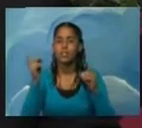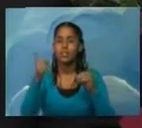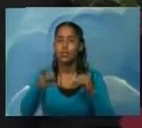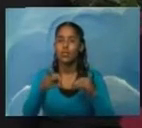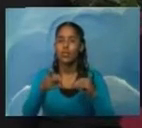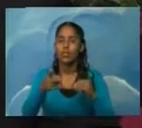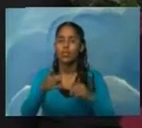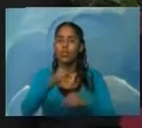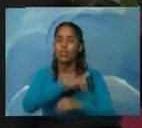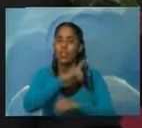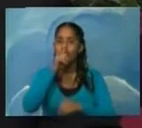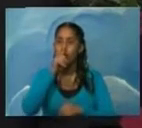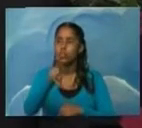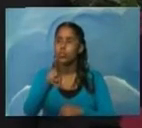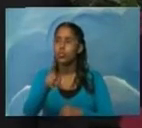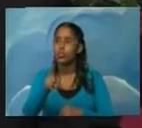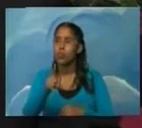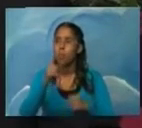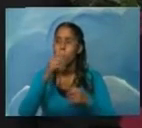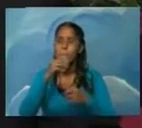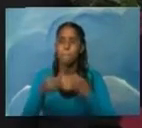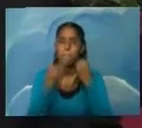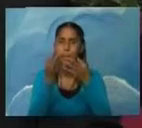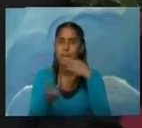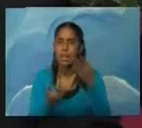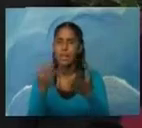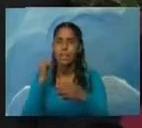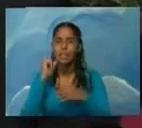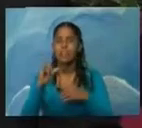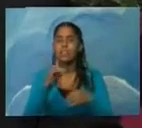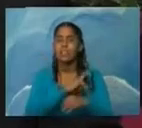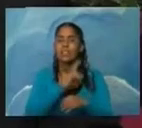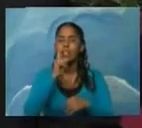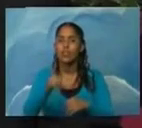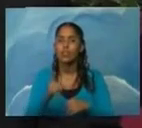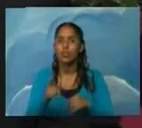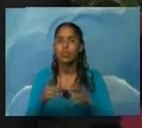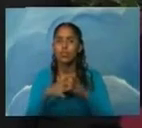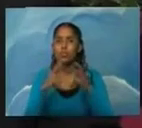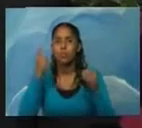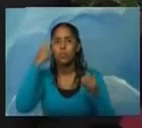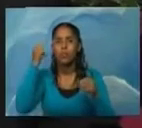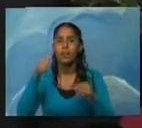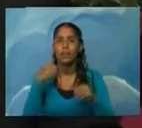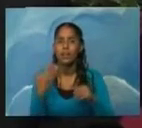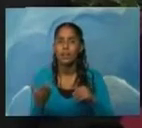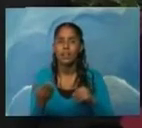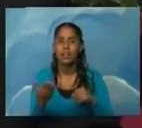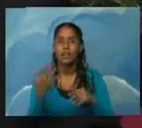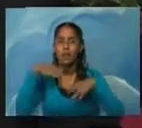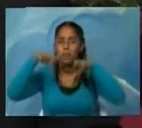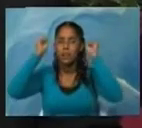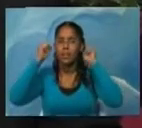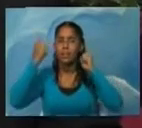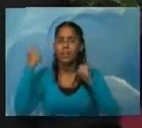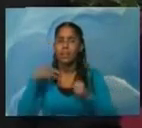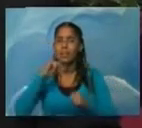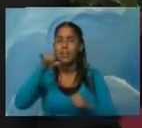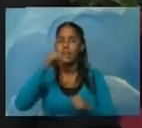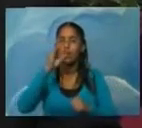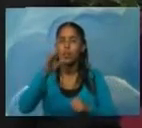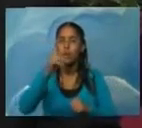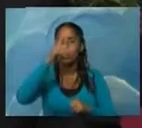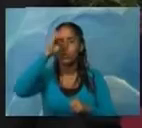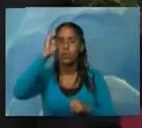la primicia de tu manada y de tus granos, para que aprendas a temer a Jehová